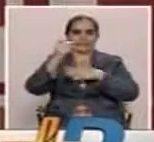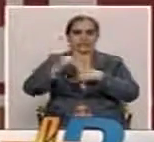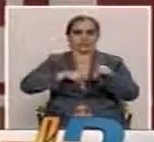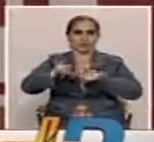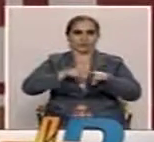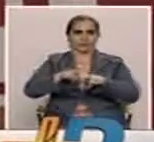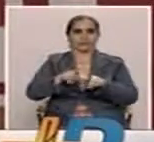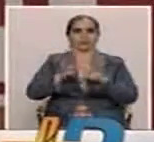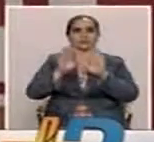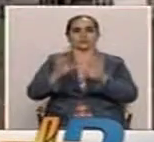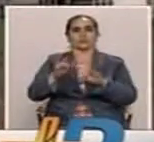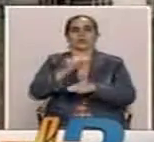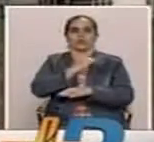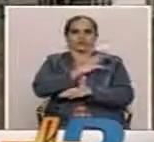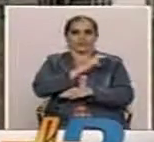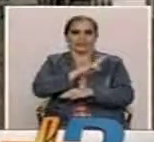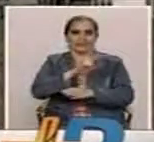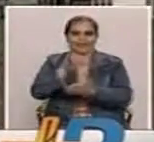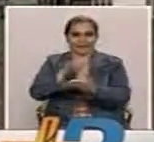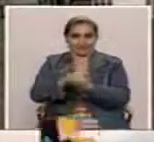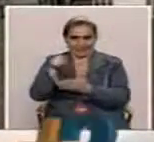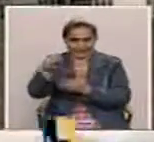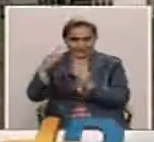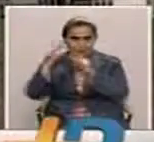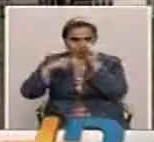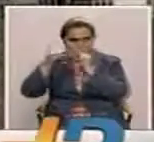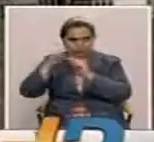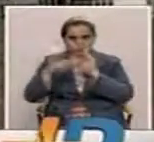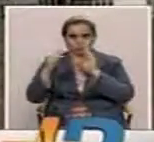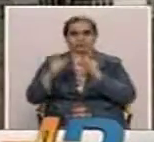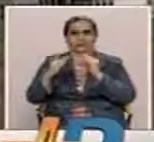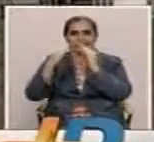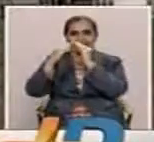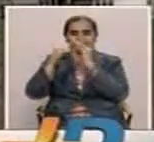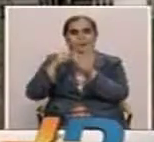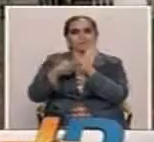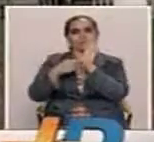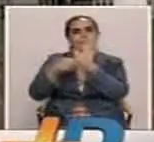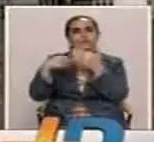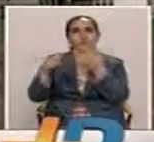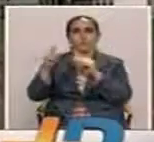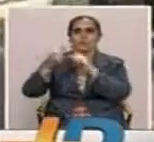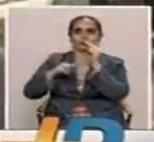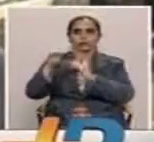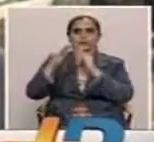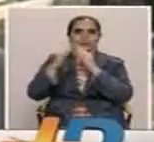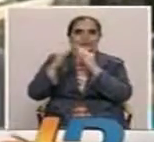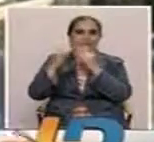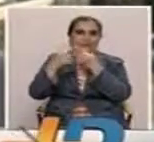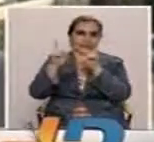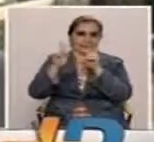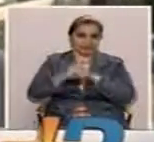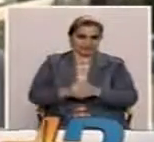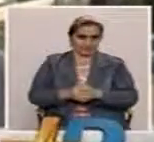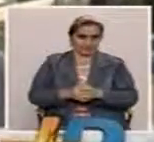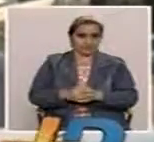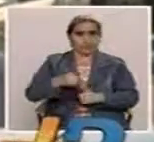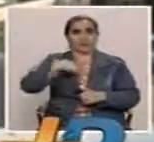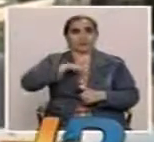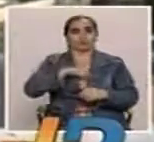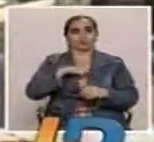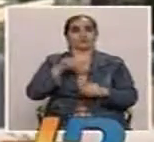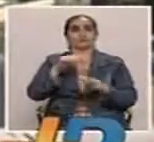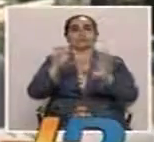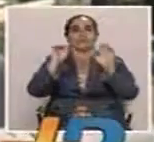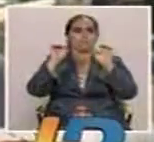villa solar construida en la Universidad del Valle con el fin de mostrar opciones naturales para la elaboración de una vivienda. Nosotros, al